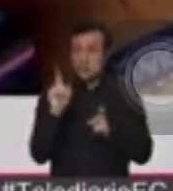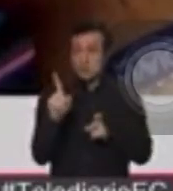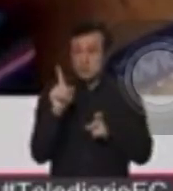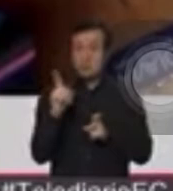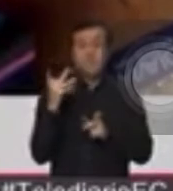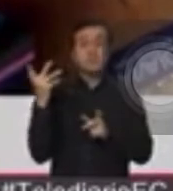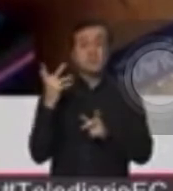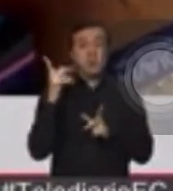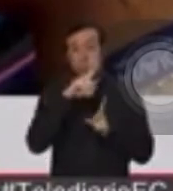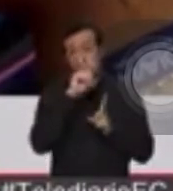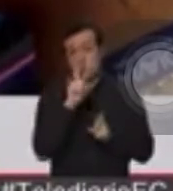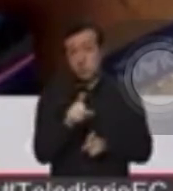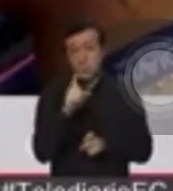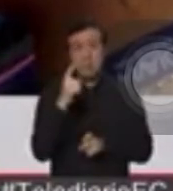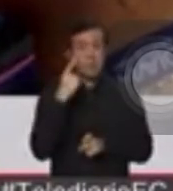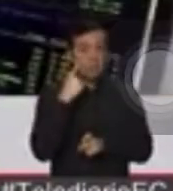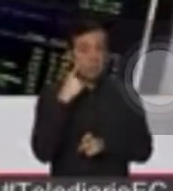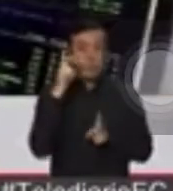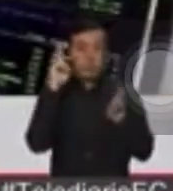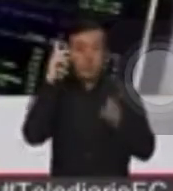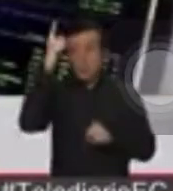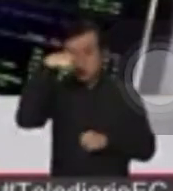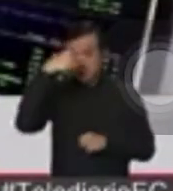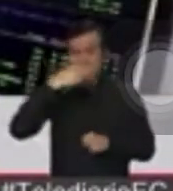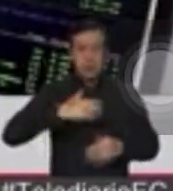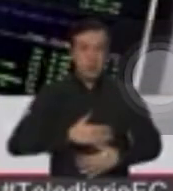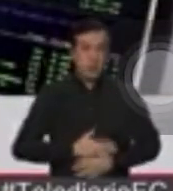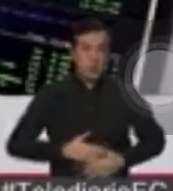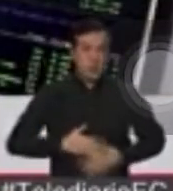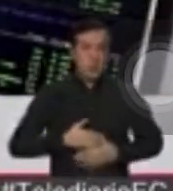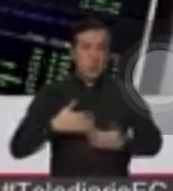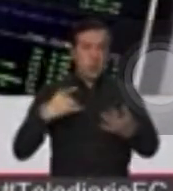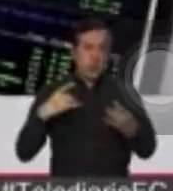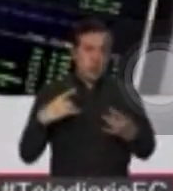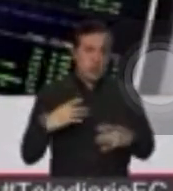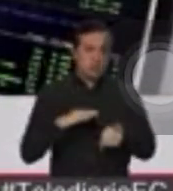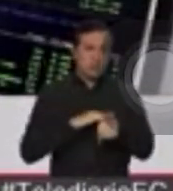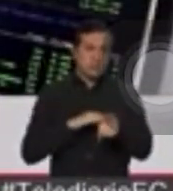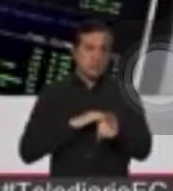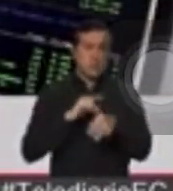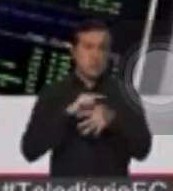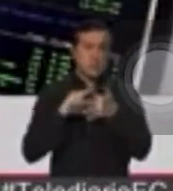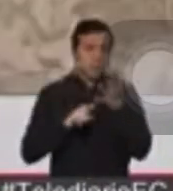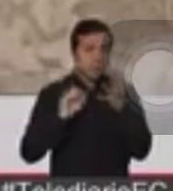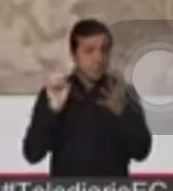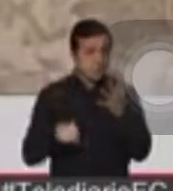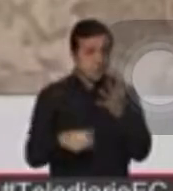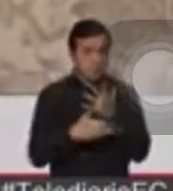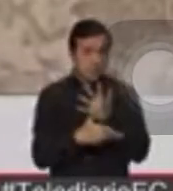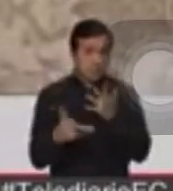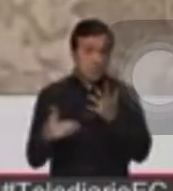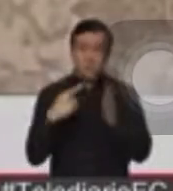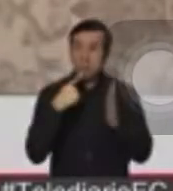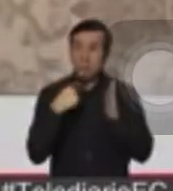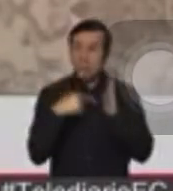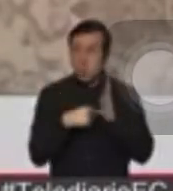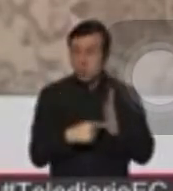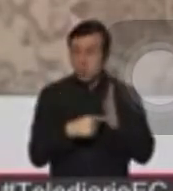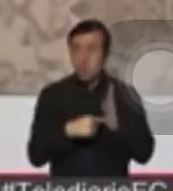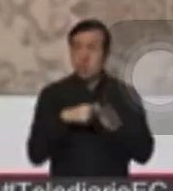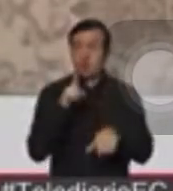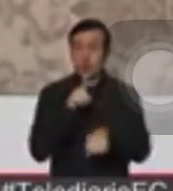hacer consultas por afecciones respiratorias, gastrointestinales, dermatológicas y muchas otras. En el caso de que el